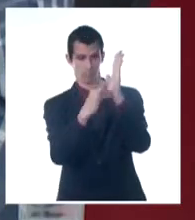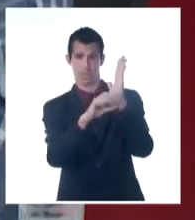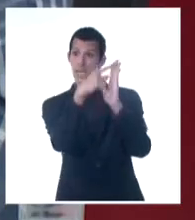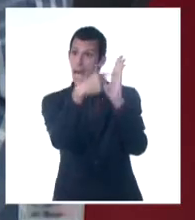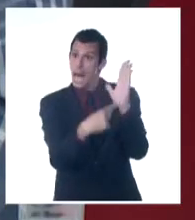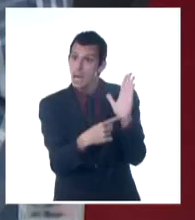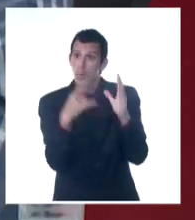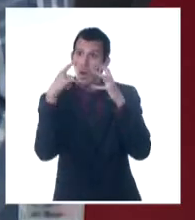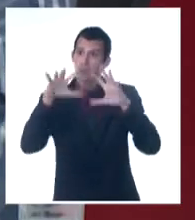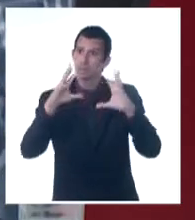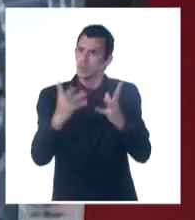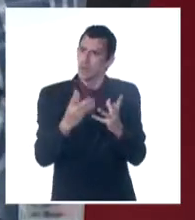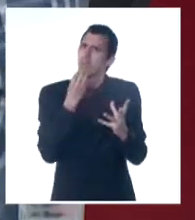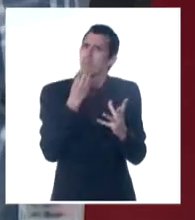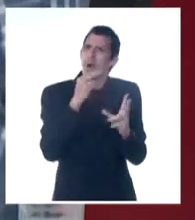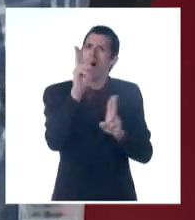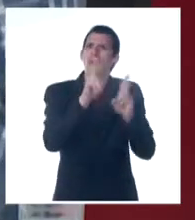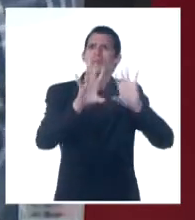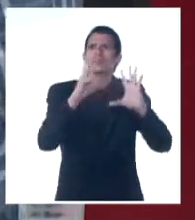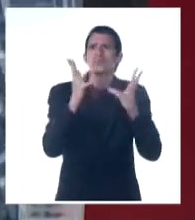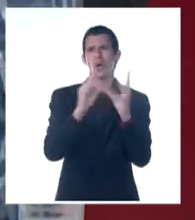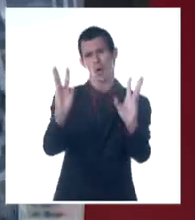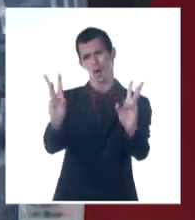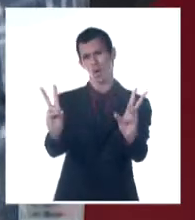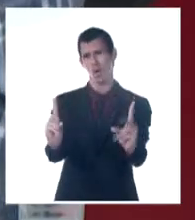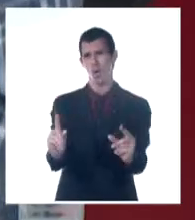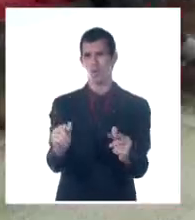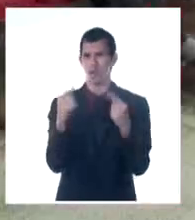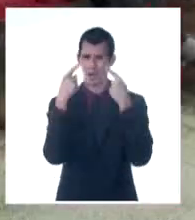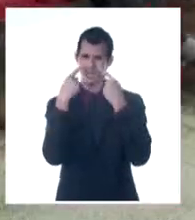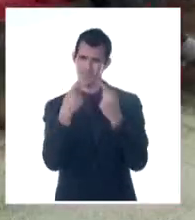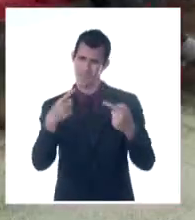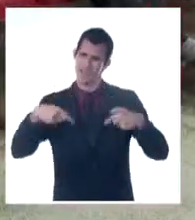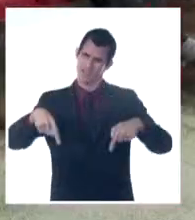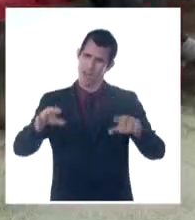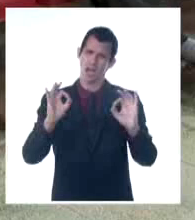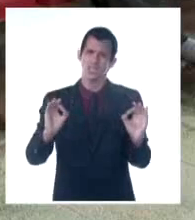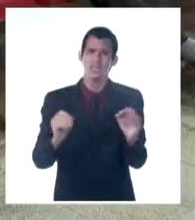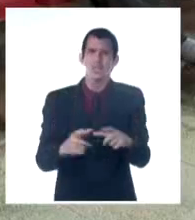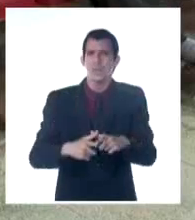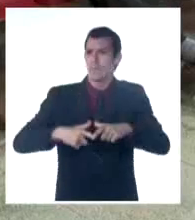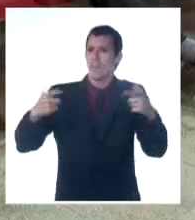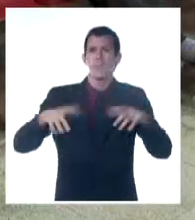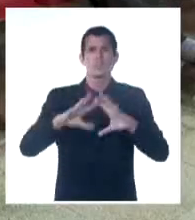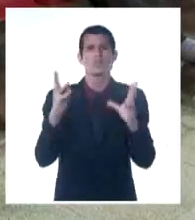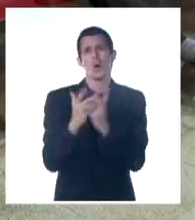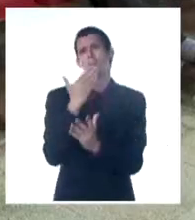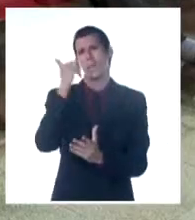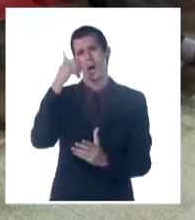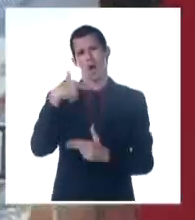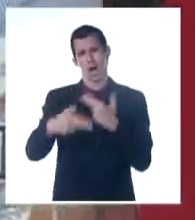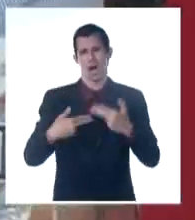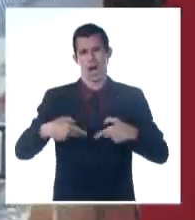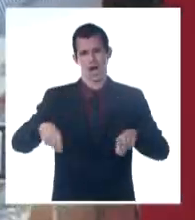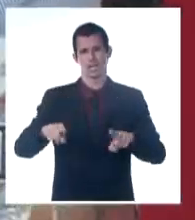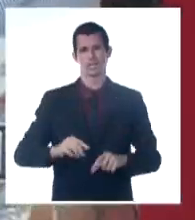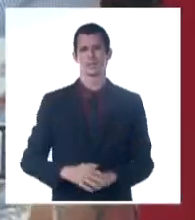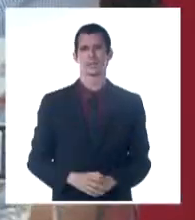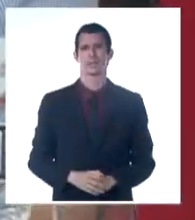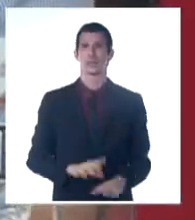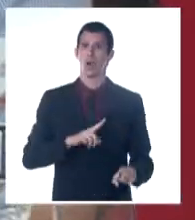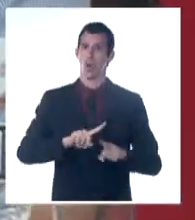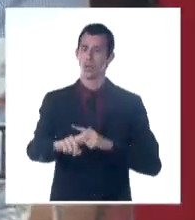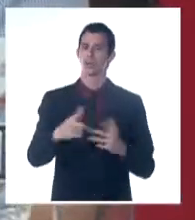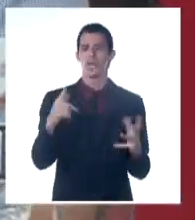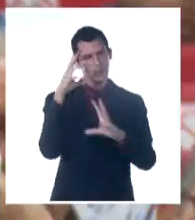esos resultados pueden ser evidentes, pueden ser superiores. Eliminar trabas que frenan las exportaciones, mejor uso